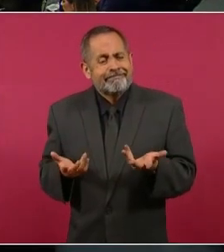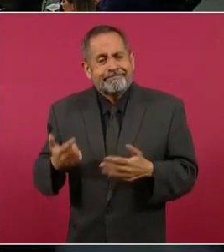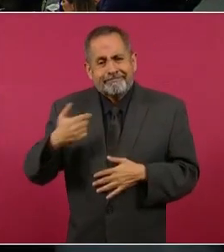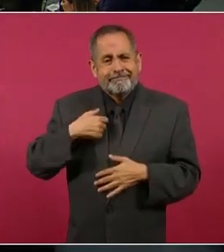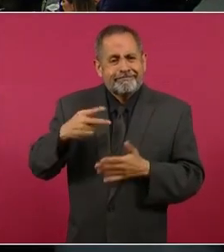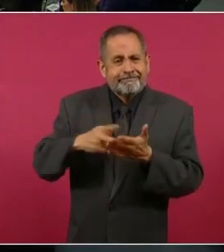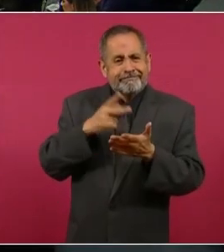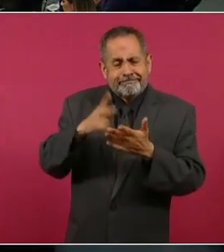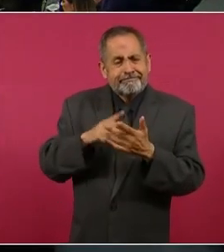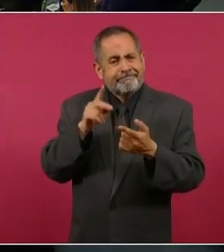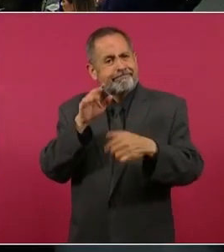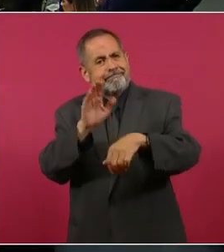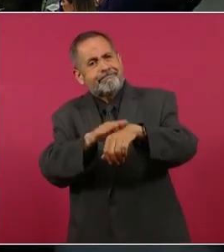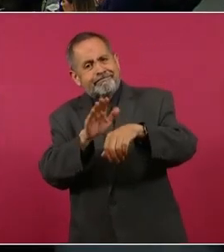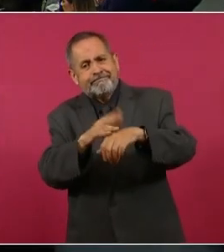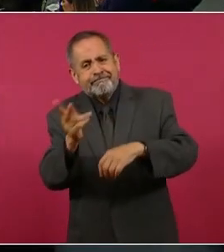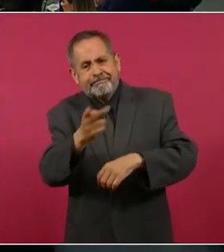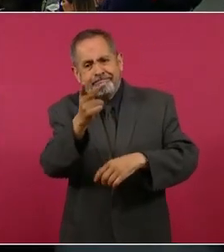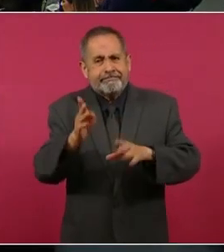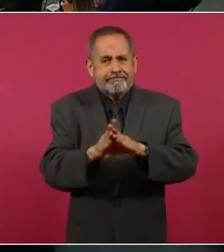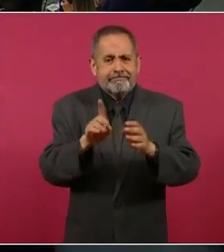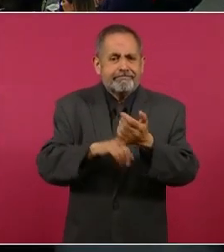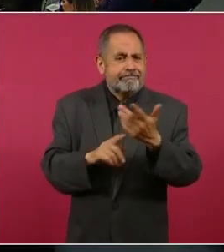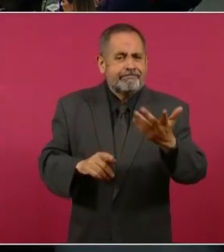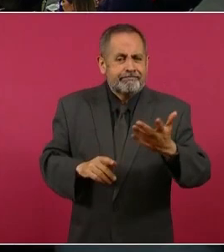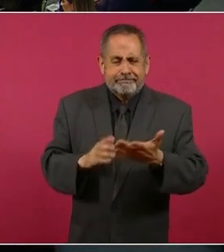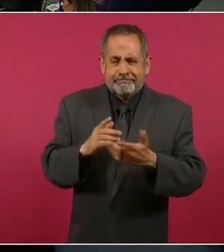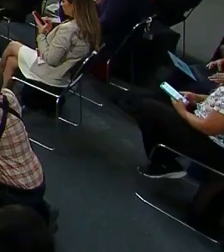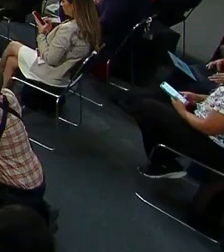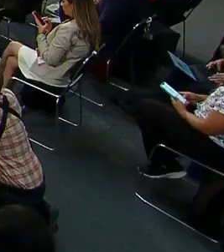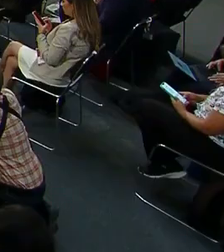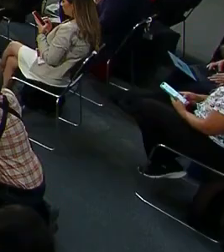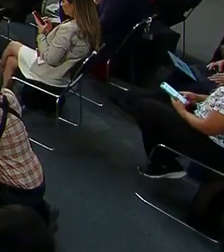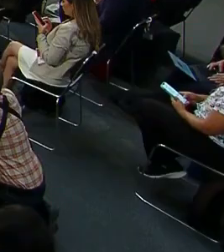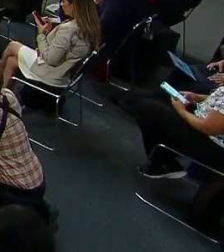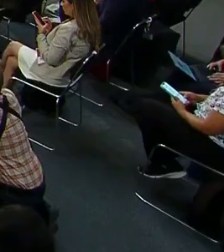veces porque es como un esquema aparte, porque